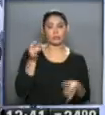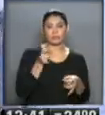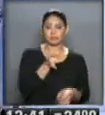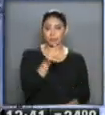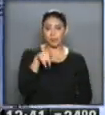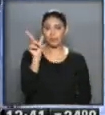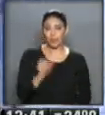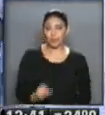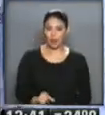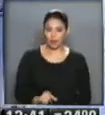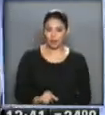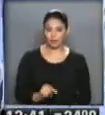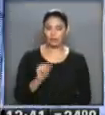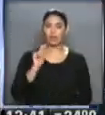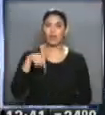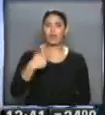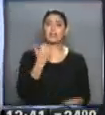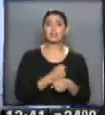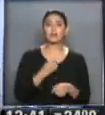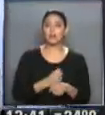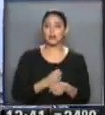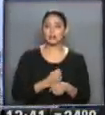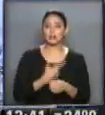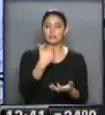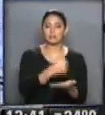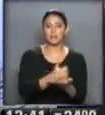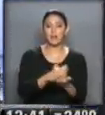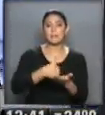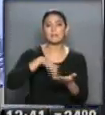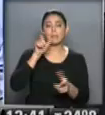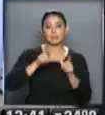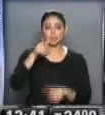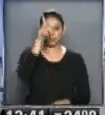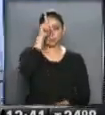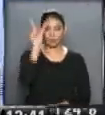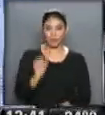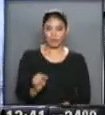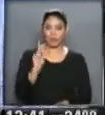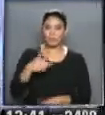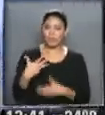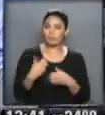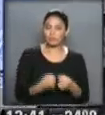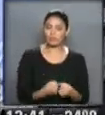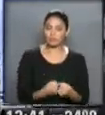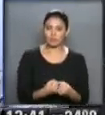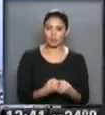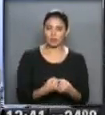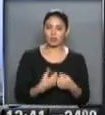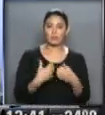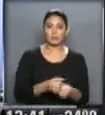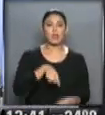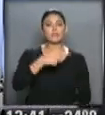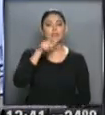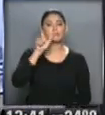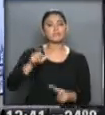son federales, está trabajando sobre todo gente de la Policía Federal, también apoyado por